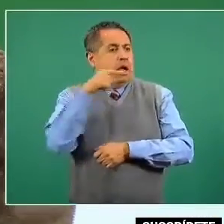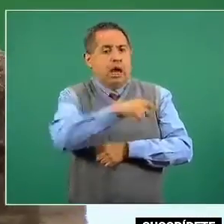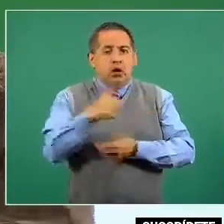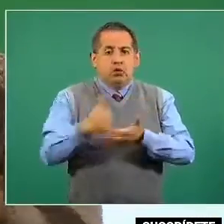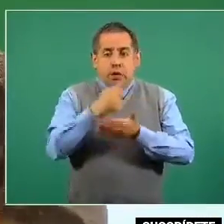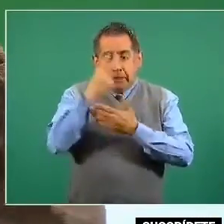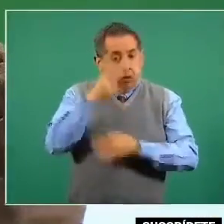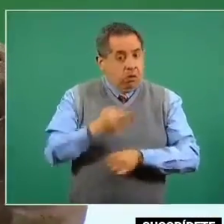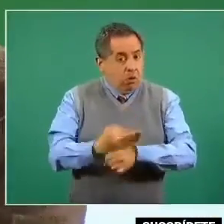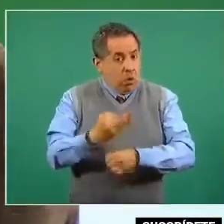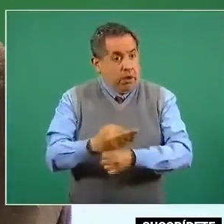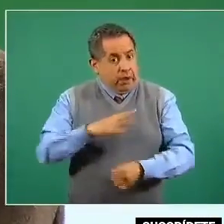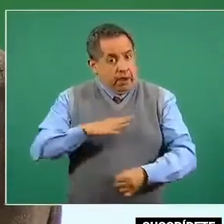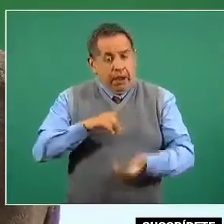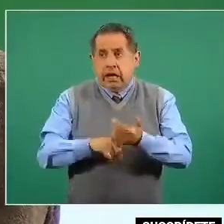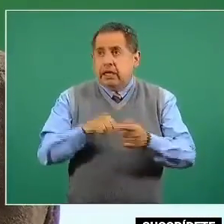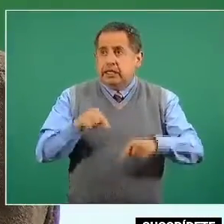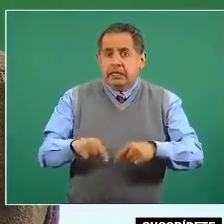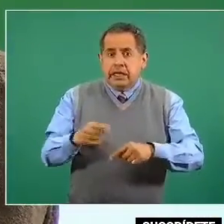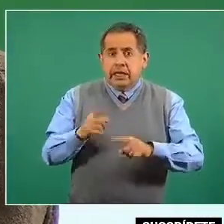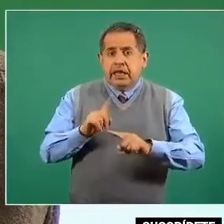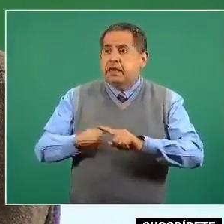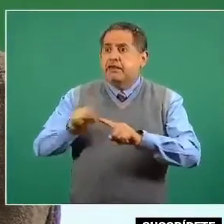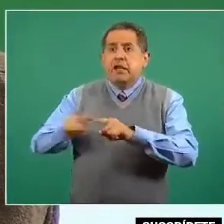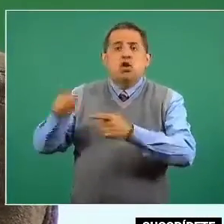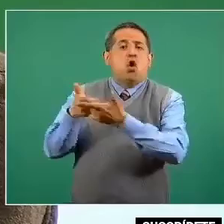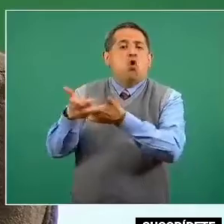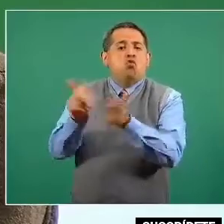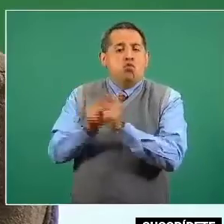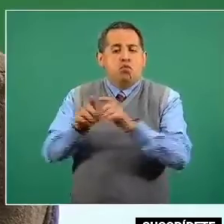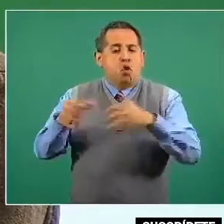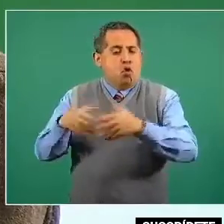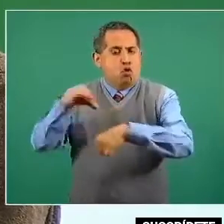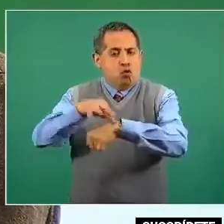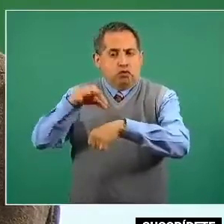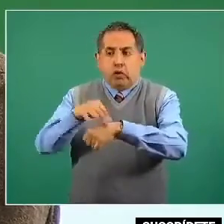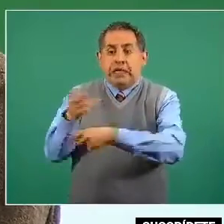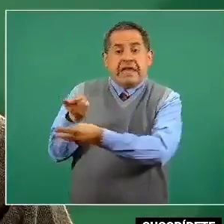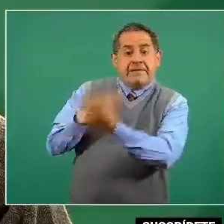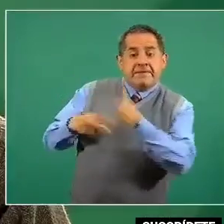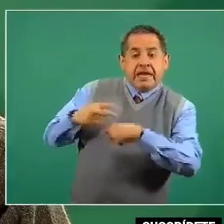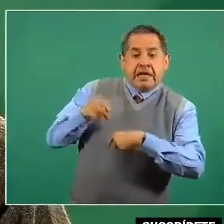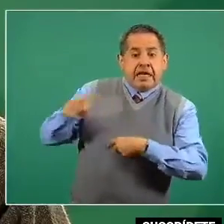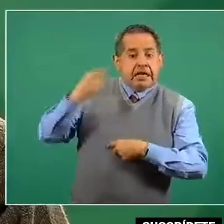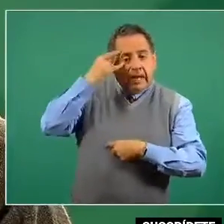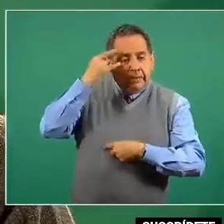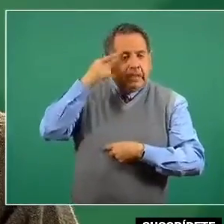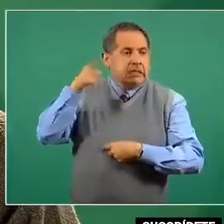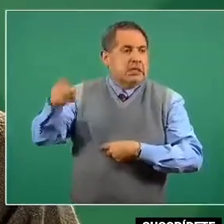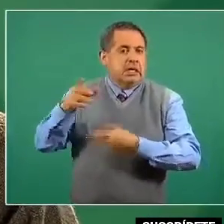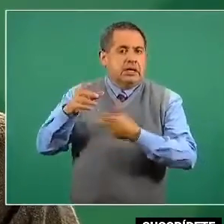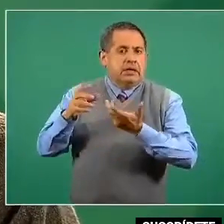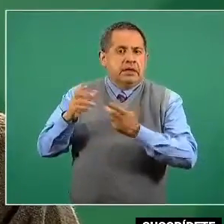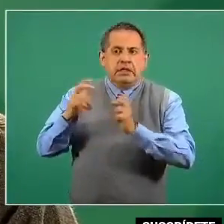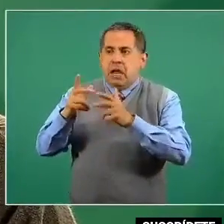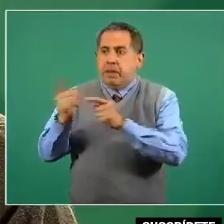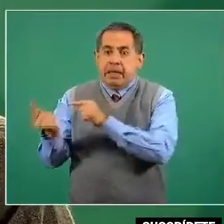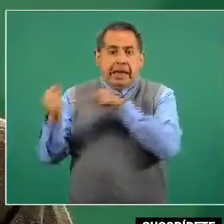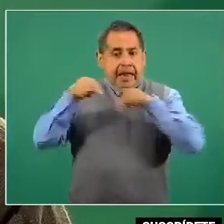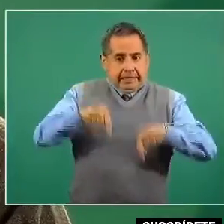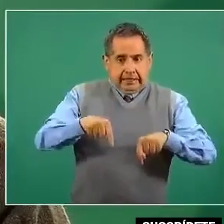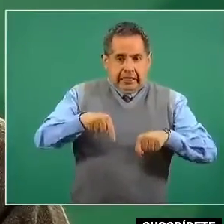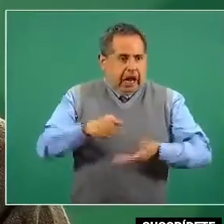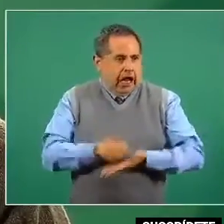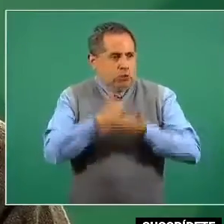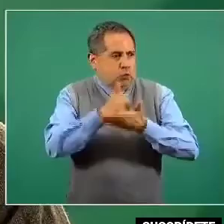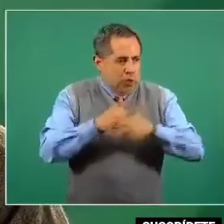en este momento varias brigadas de personal de salud que están atendiendo en los hospitales